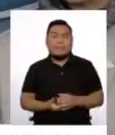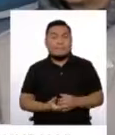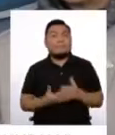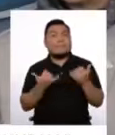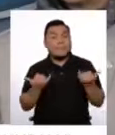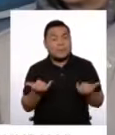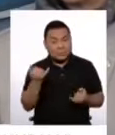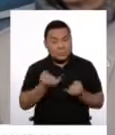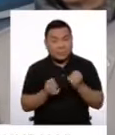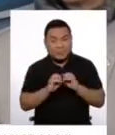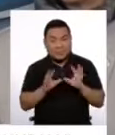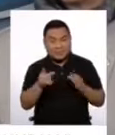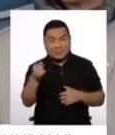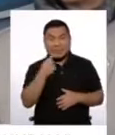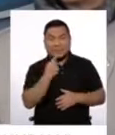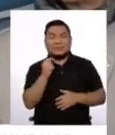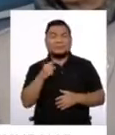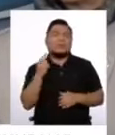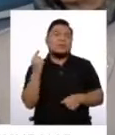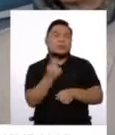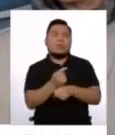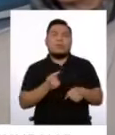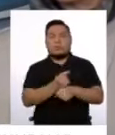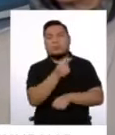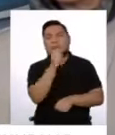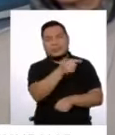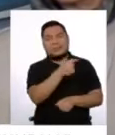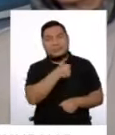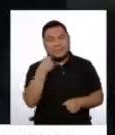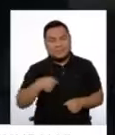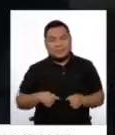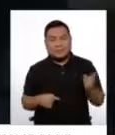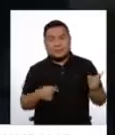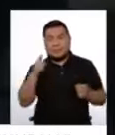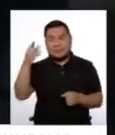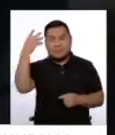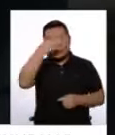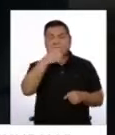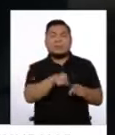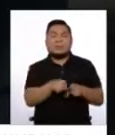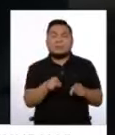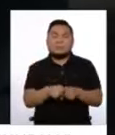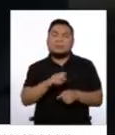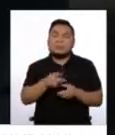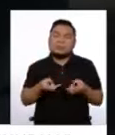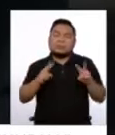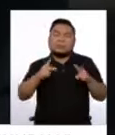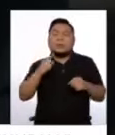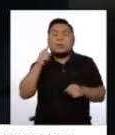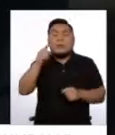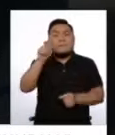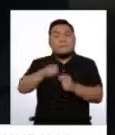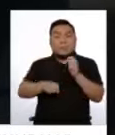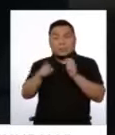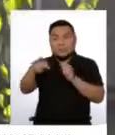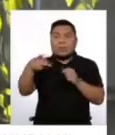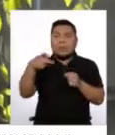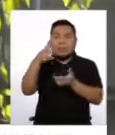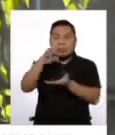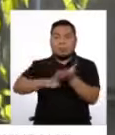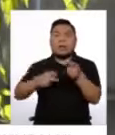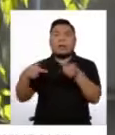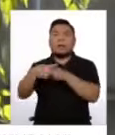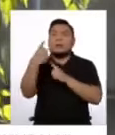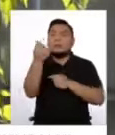últimos días, además de sostener acusaciones directas contra Pekín, Trump también redobló sus amenazas de cortar el financiamiento de la